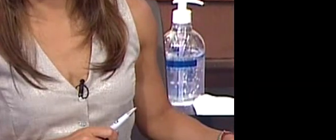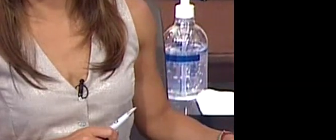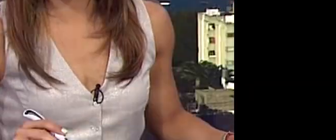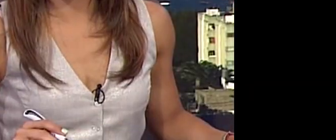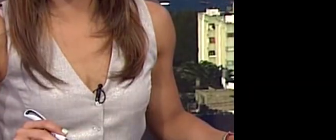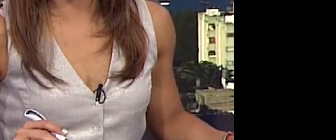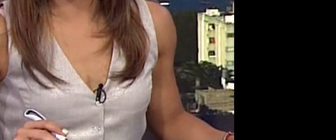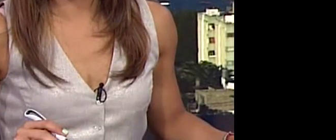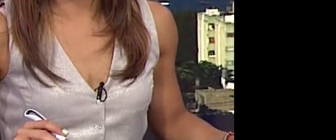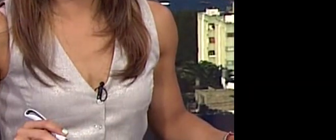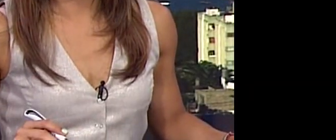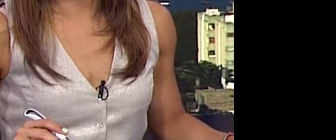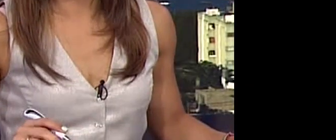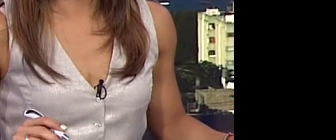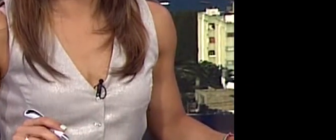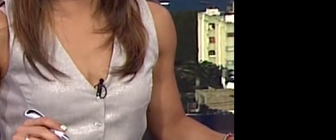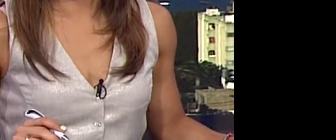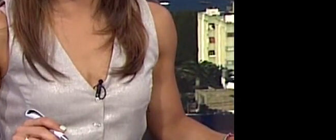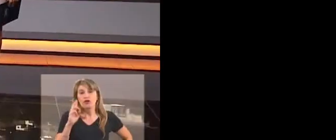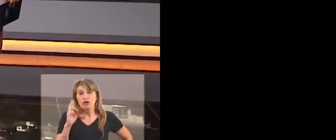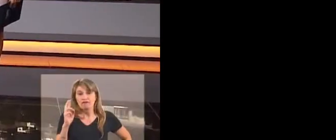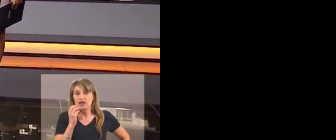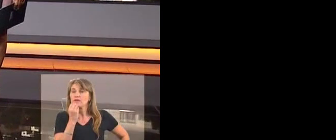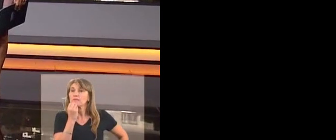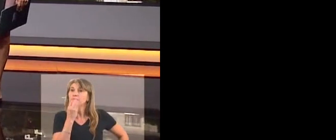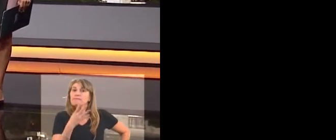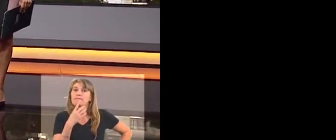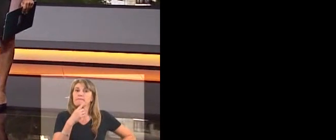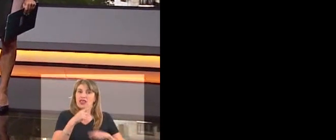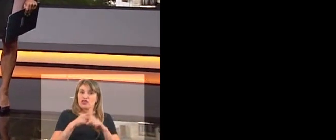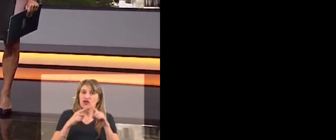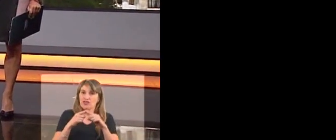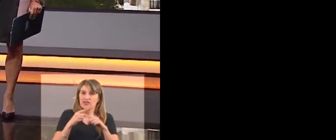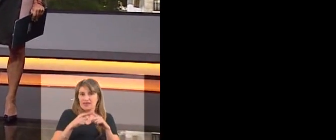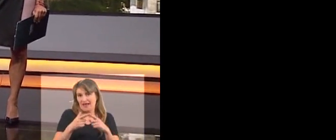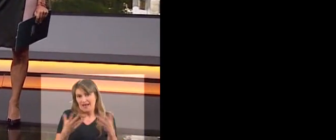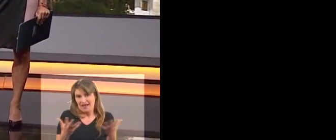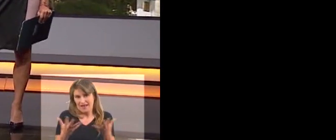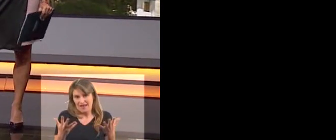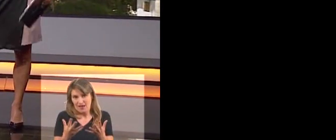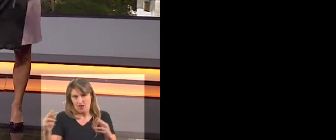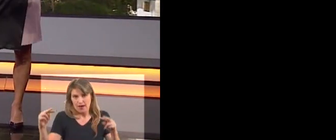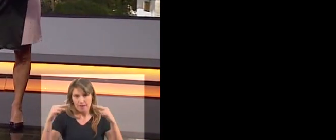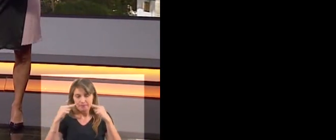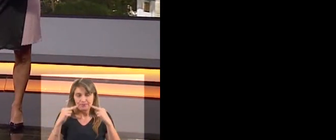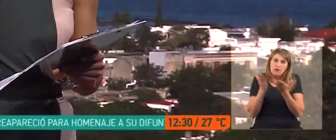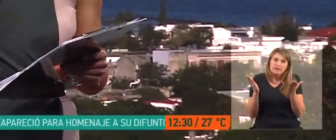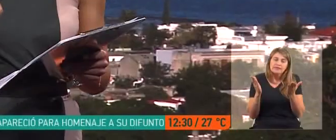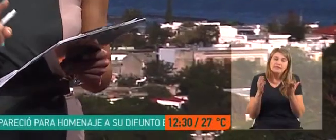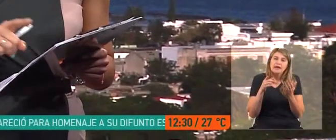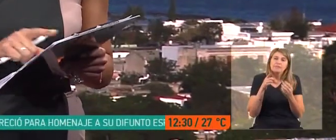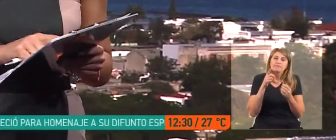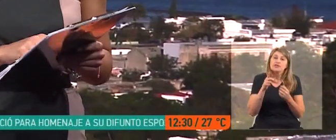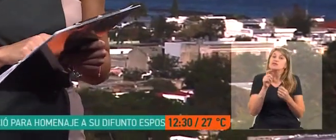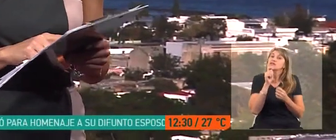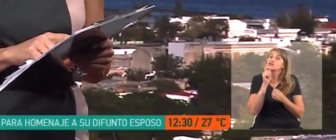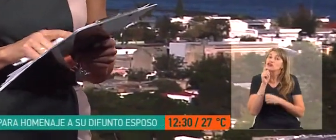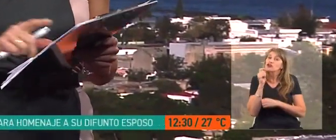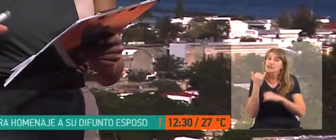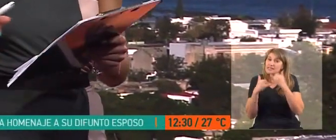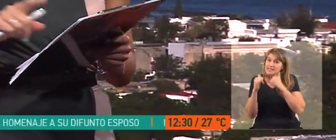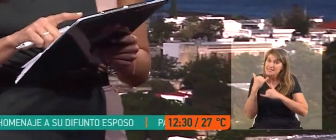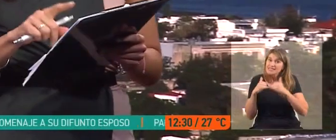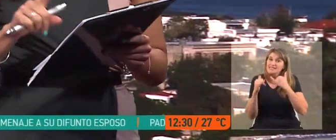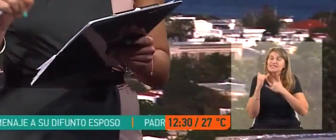Caminó justamente. Fotos, Néstor. Bienvenidos a esta edición de Teledía. Vamos a ver lo que está pasando. Una noticia